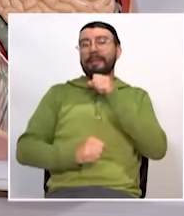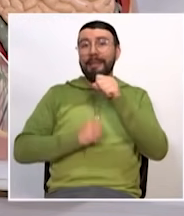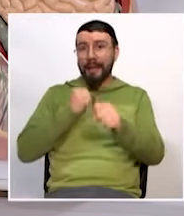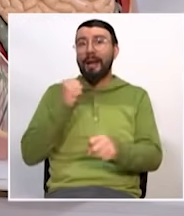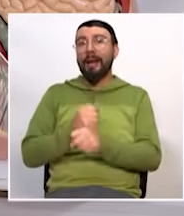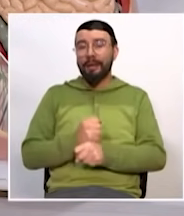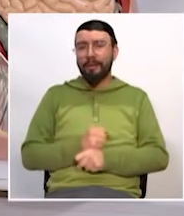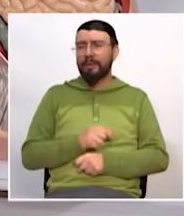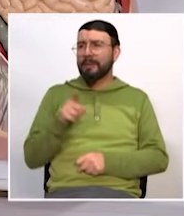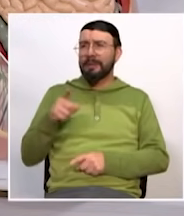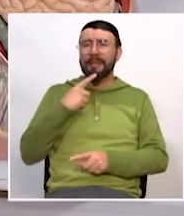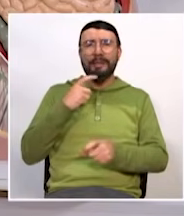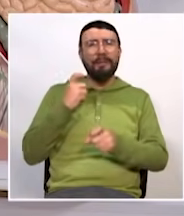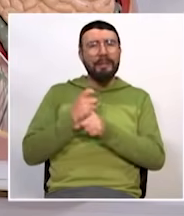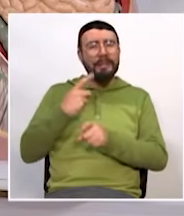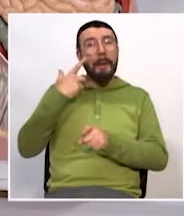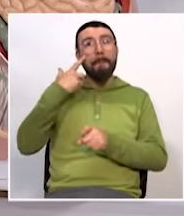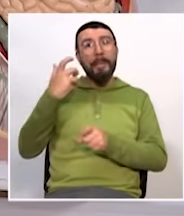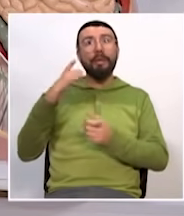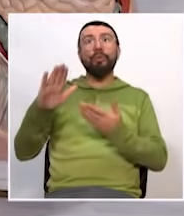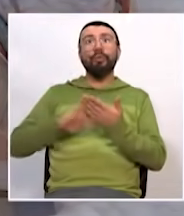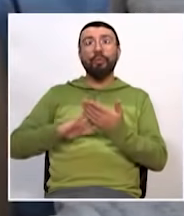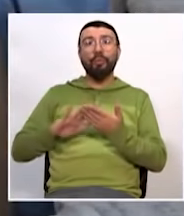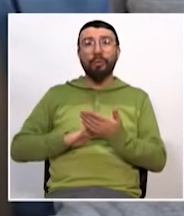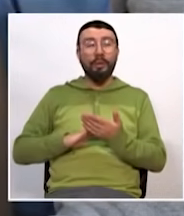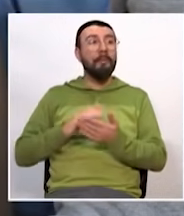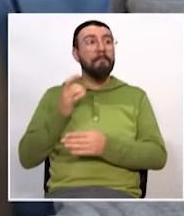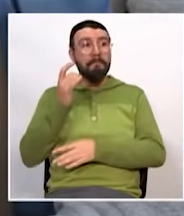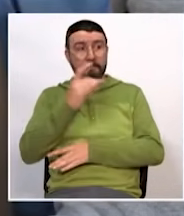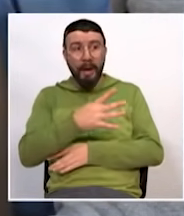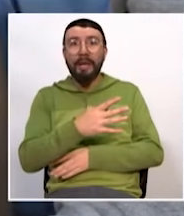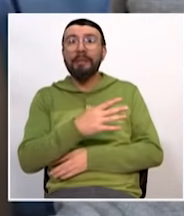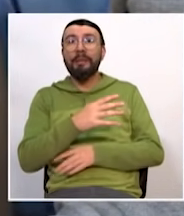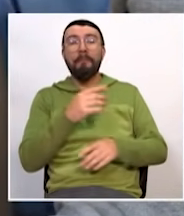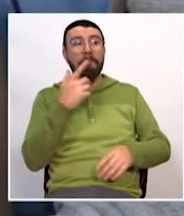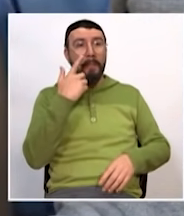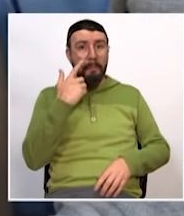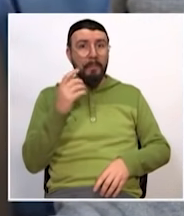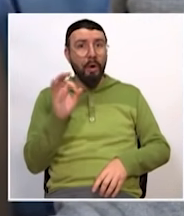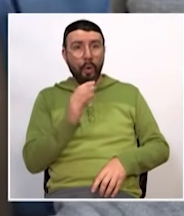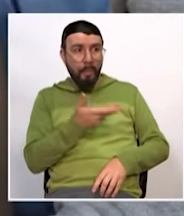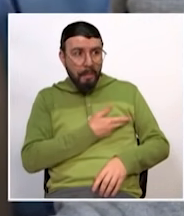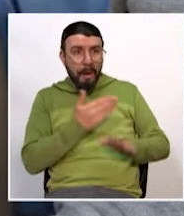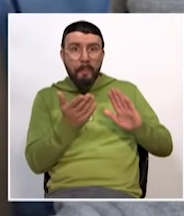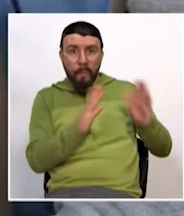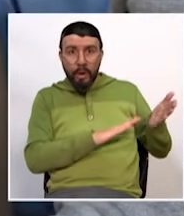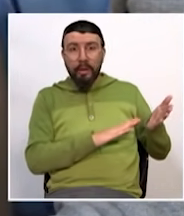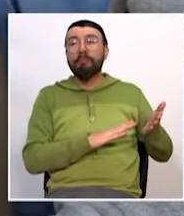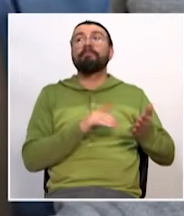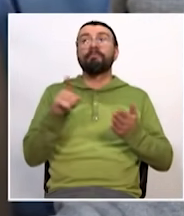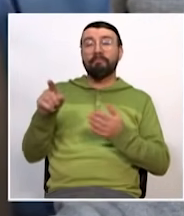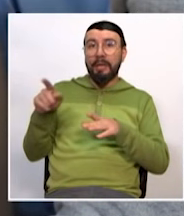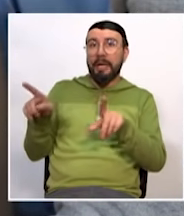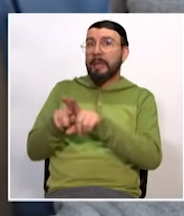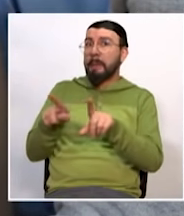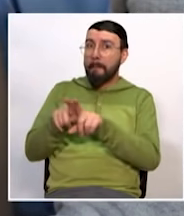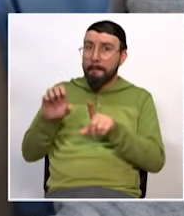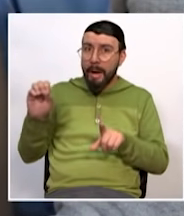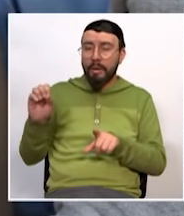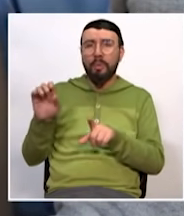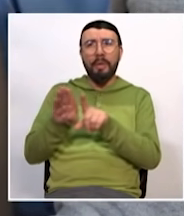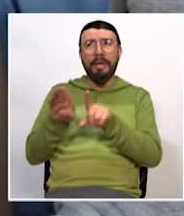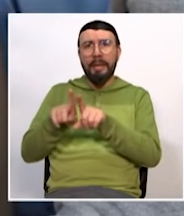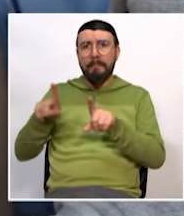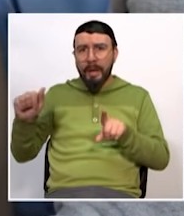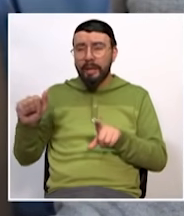es de las más difíciles de elaborar más que la muerte del padre o la muerte de la madre salvo las circunstancias que determinen por qué